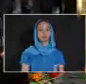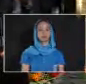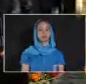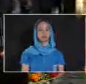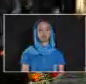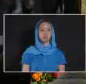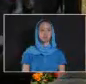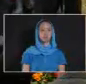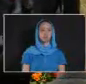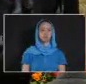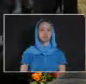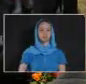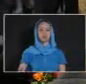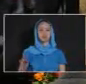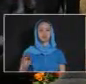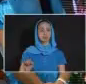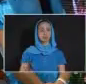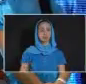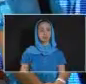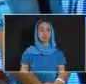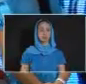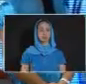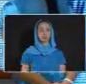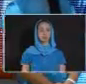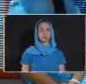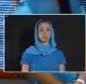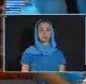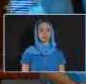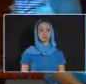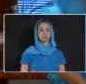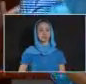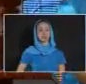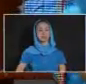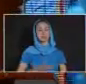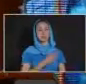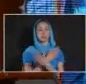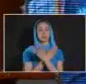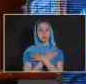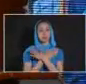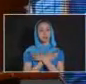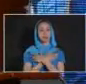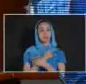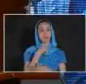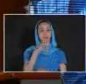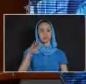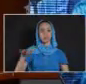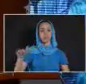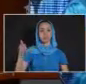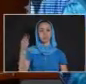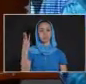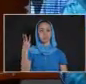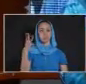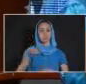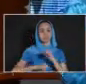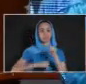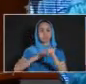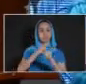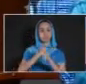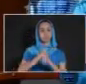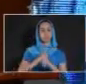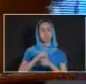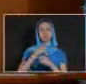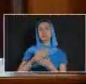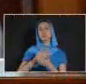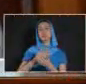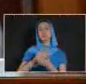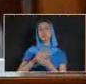y Melanie Sarceño está cumpliendo 3 años. Vengan para acá, por favor. Y vamos a suplicarle a